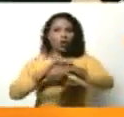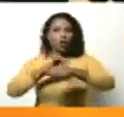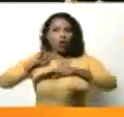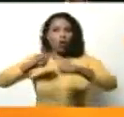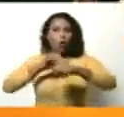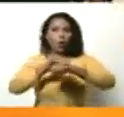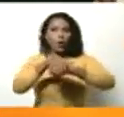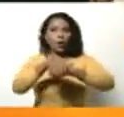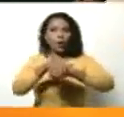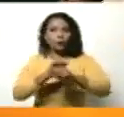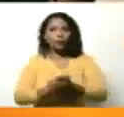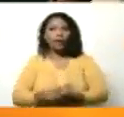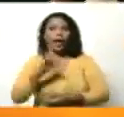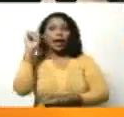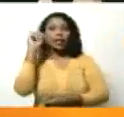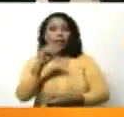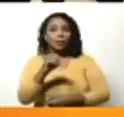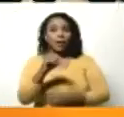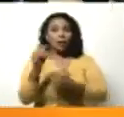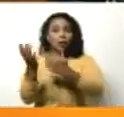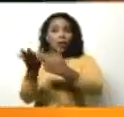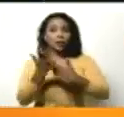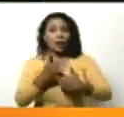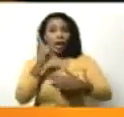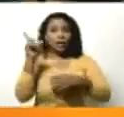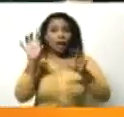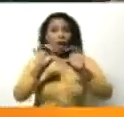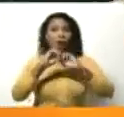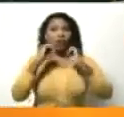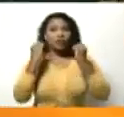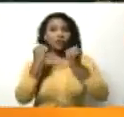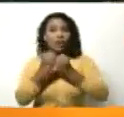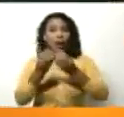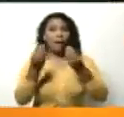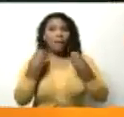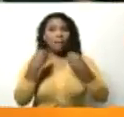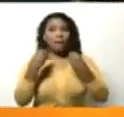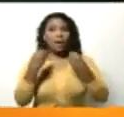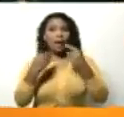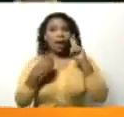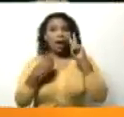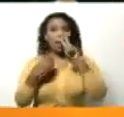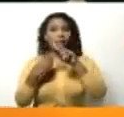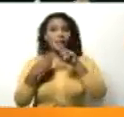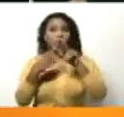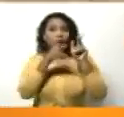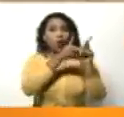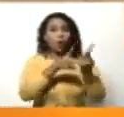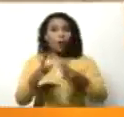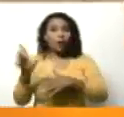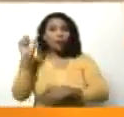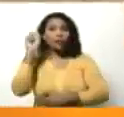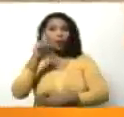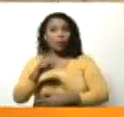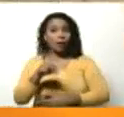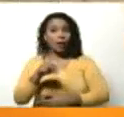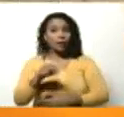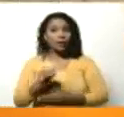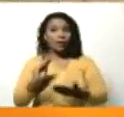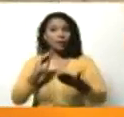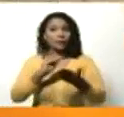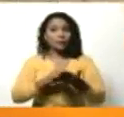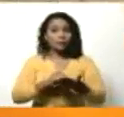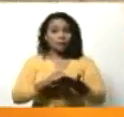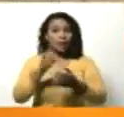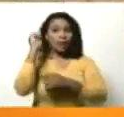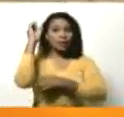Jorge Rodríguez, que también lo recibirá en su despacho para ahondar en los planes que también se incorpora a la